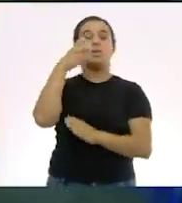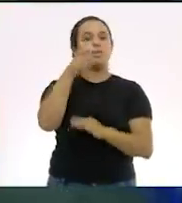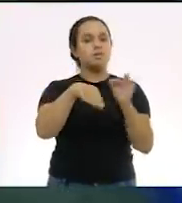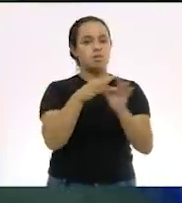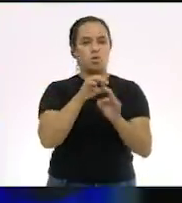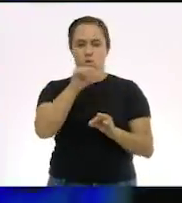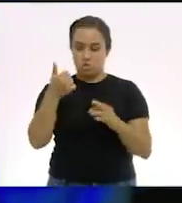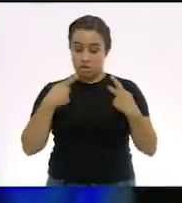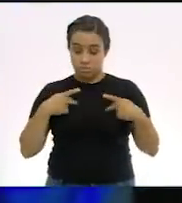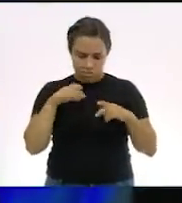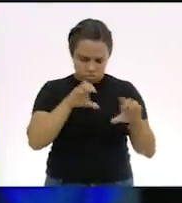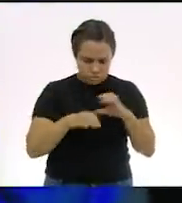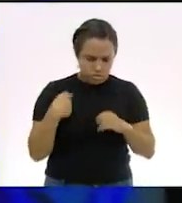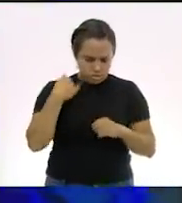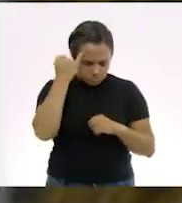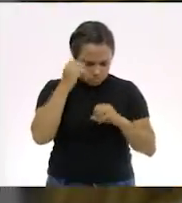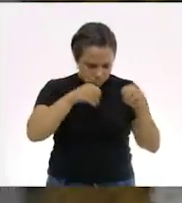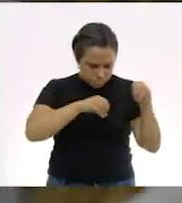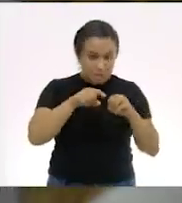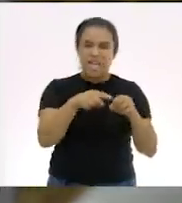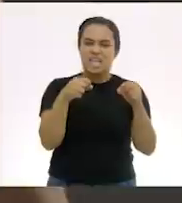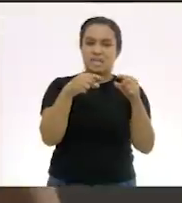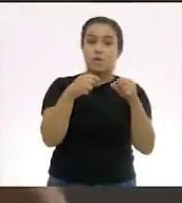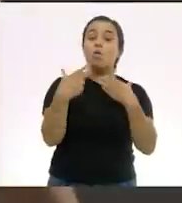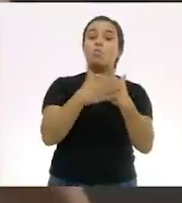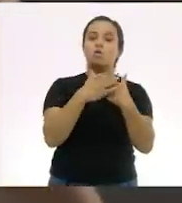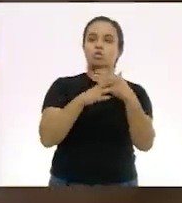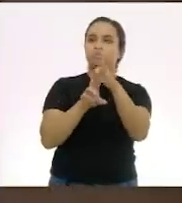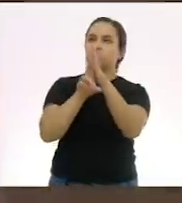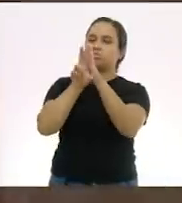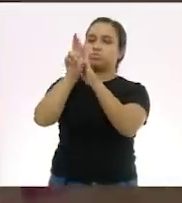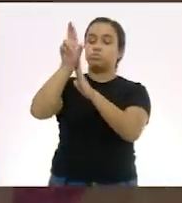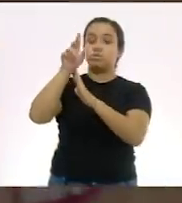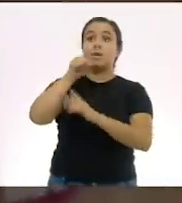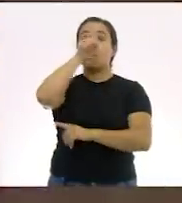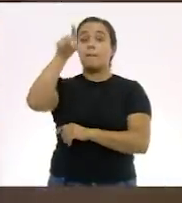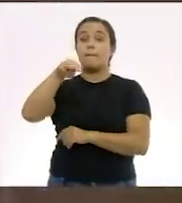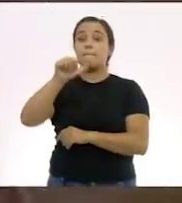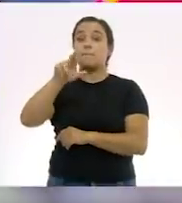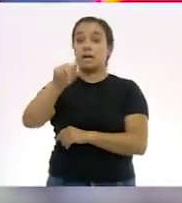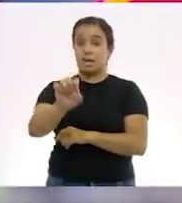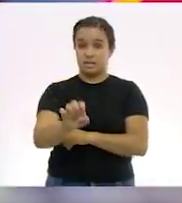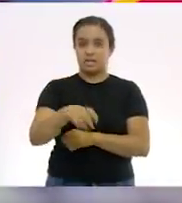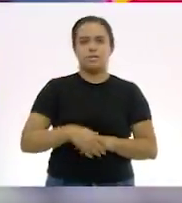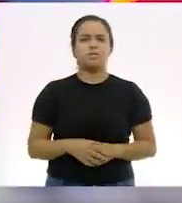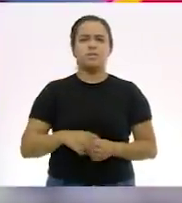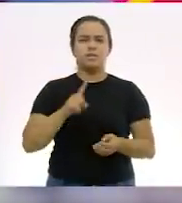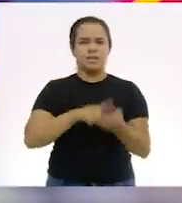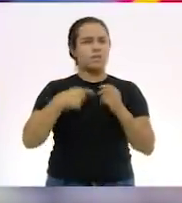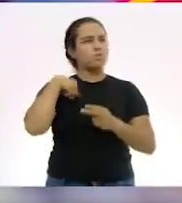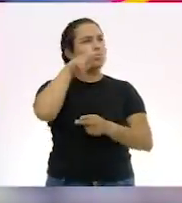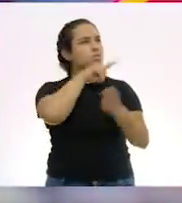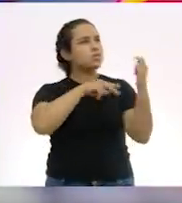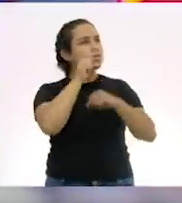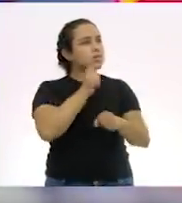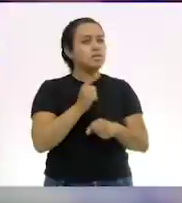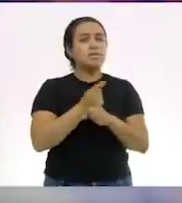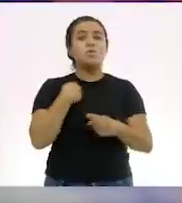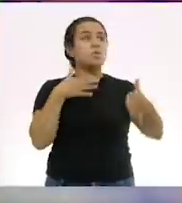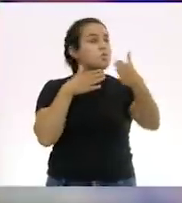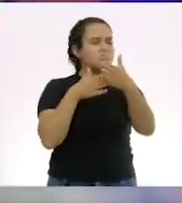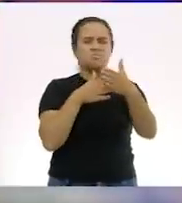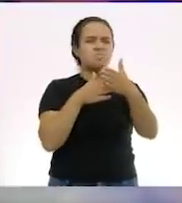Cuando eres pequeña, el mundo parece ser inmenso, pero para mí fue el cielo el que me hizo entender que no había límites. Un día en la televisión vi